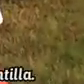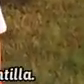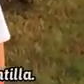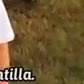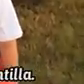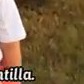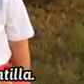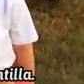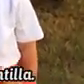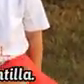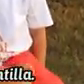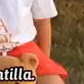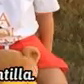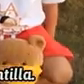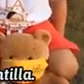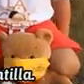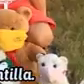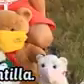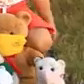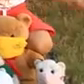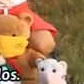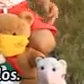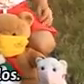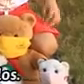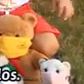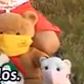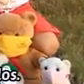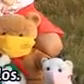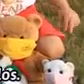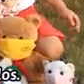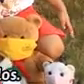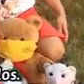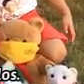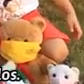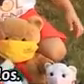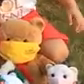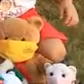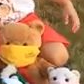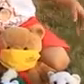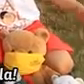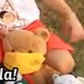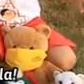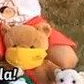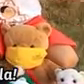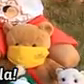Santiago, que en Mantilla, que hay que ser agradecidos.